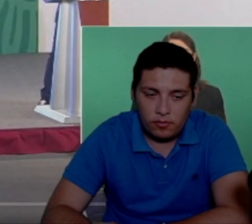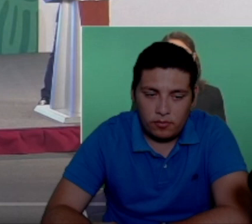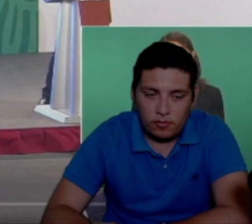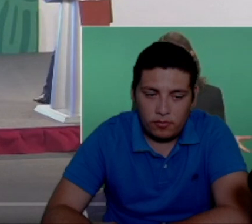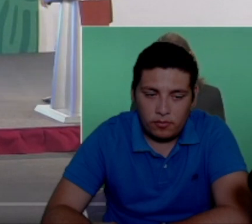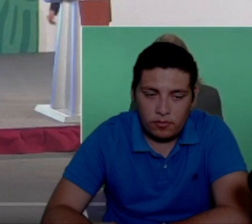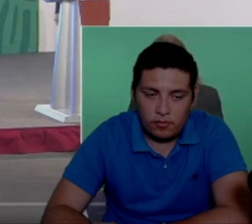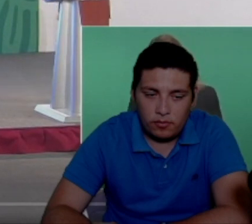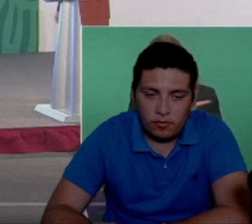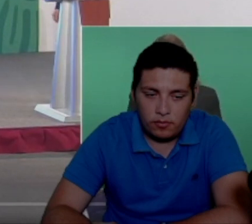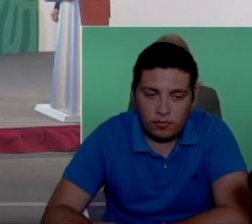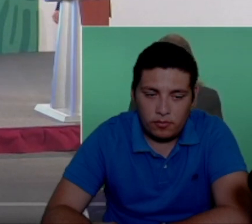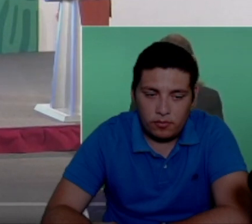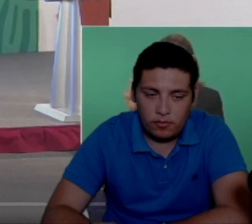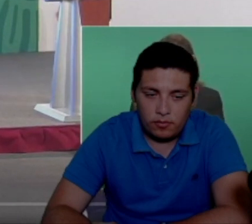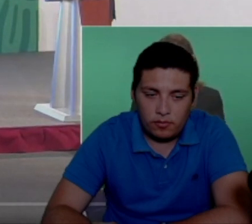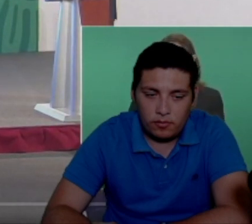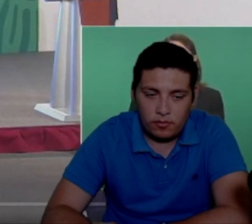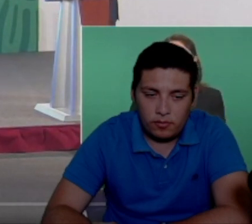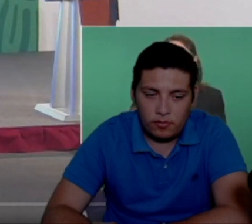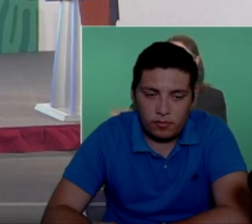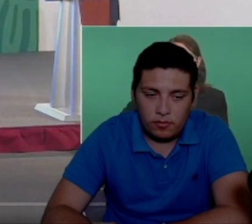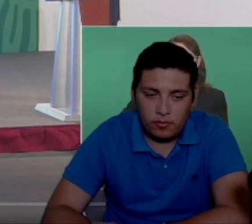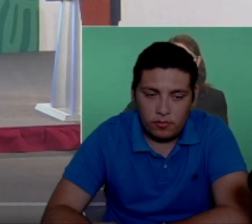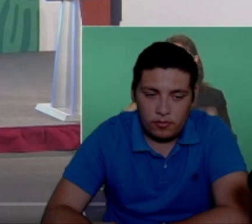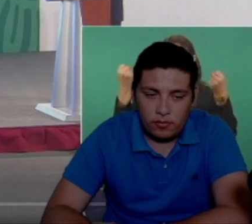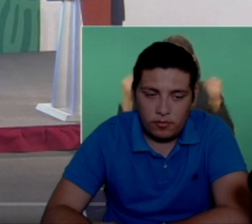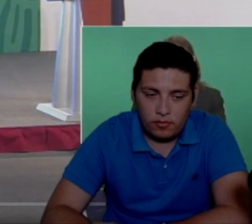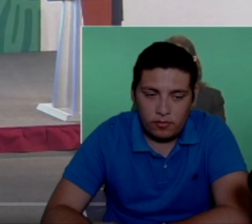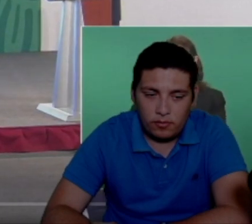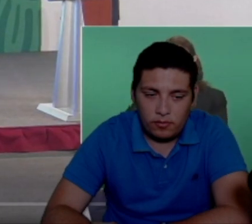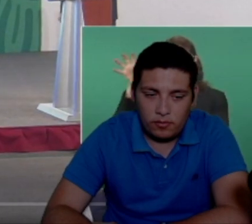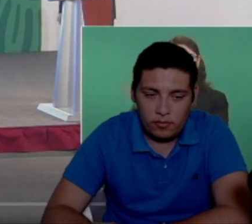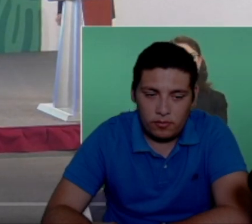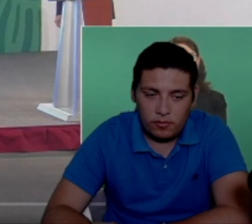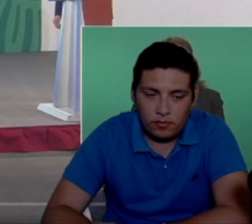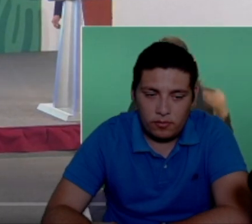Fíjense, Fox, un gobierno represor queda al desnudo.